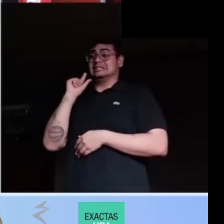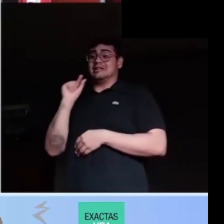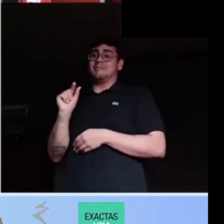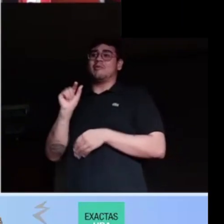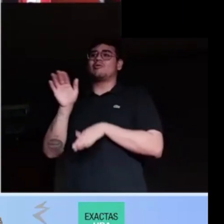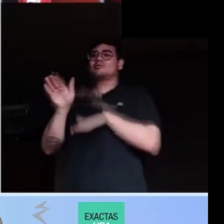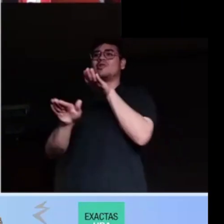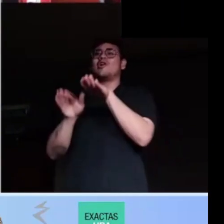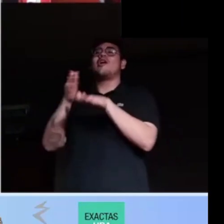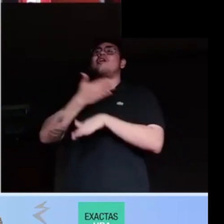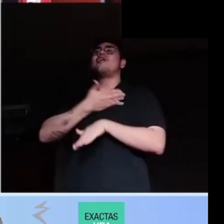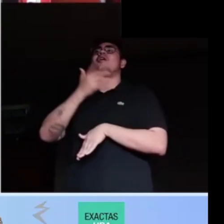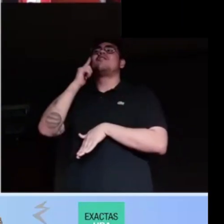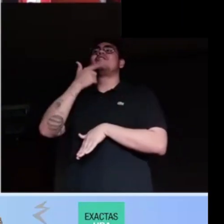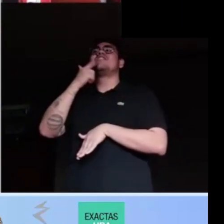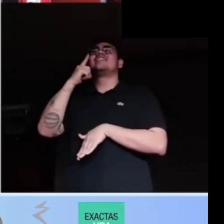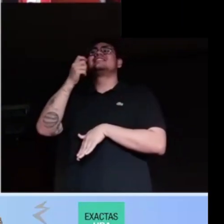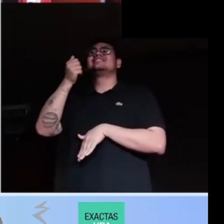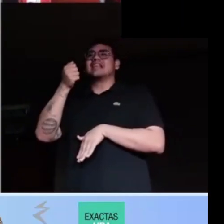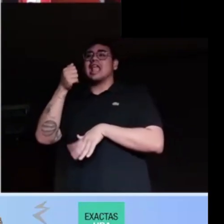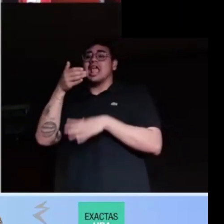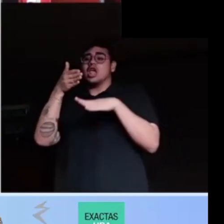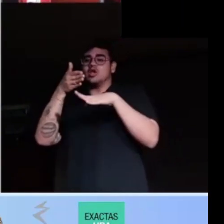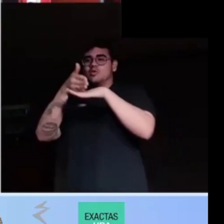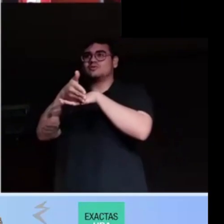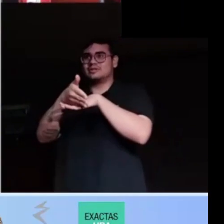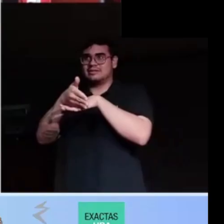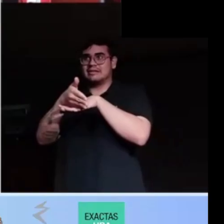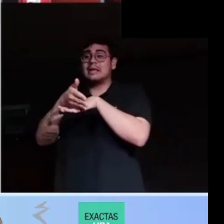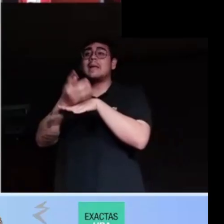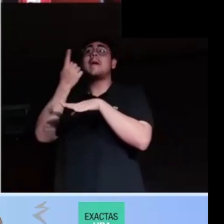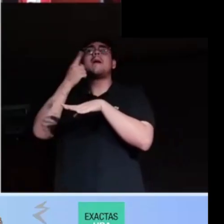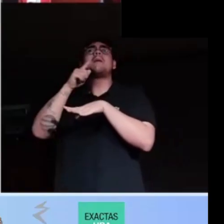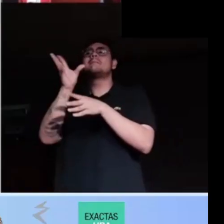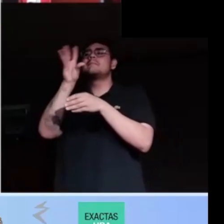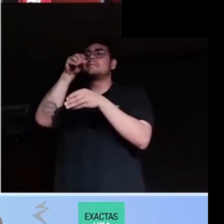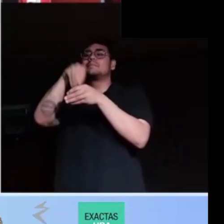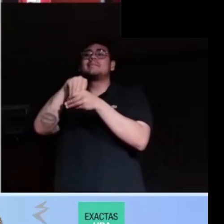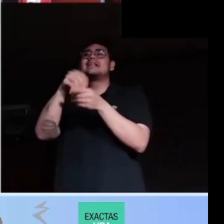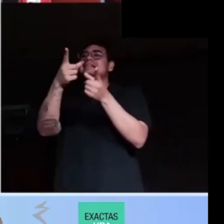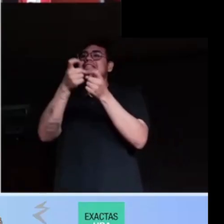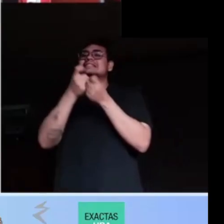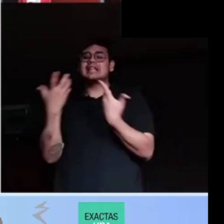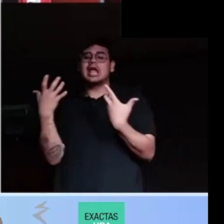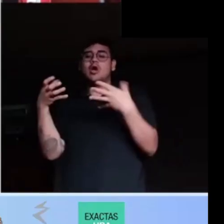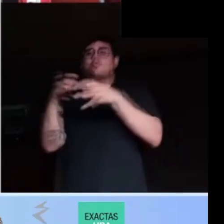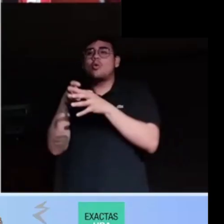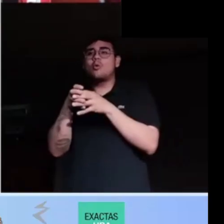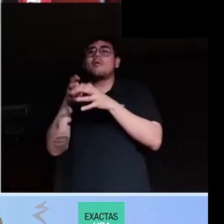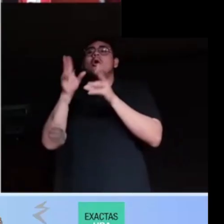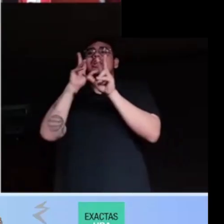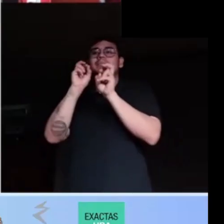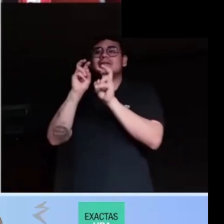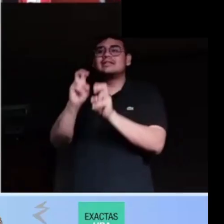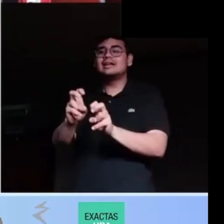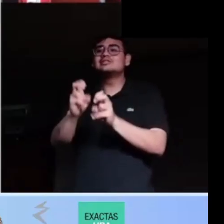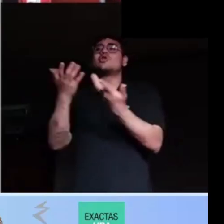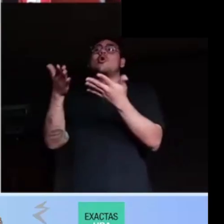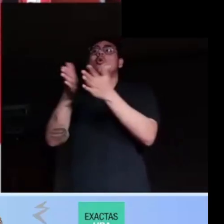inclusiva, pero se requiere continuidad, investigación y construcción colectiva de señas